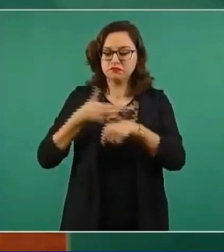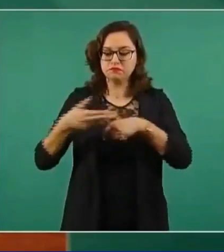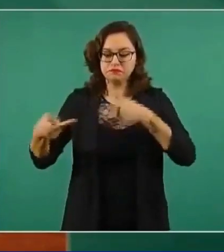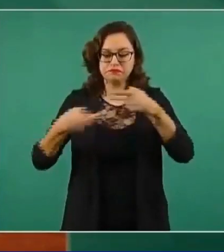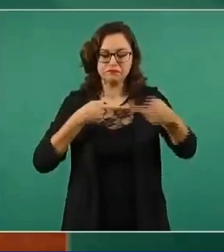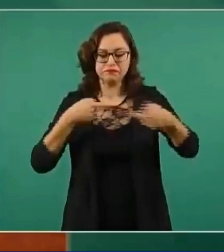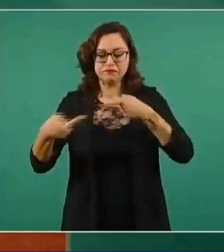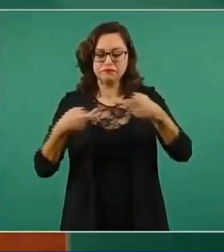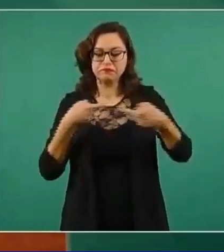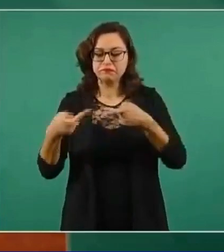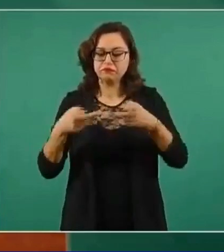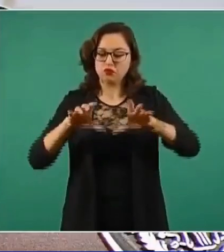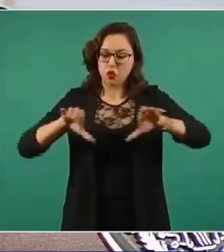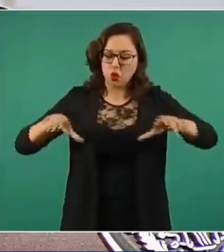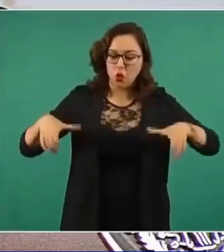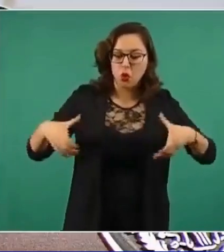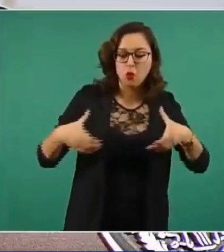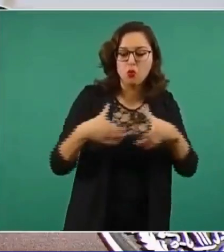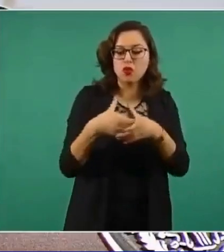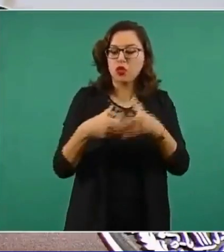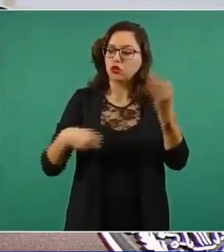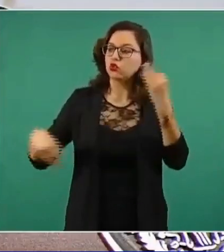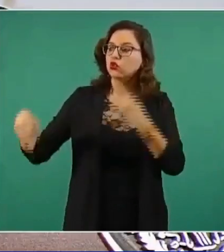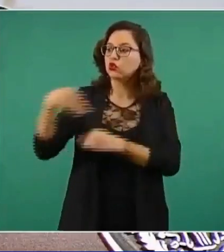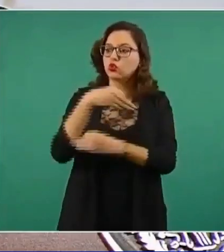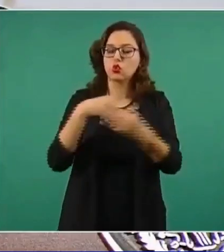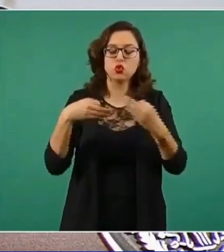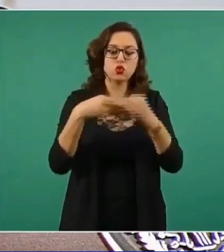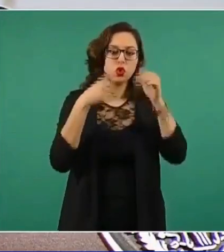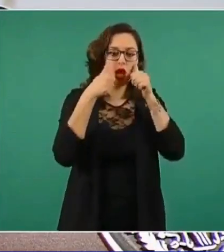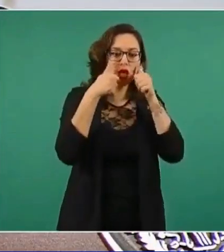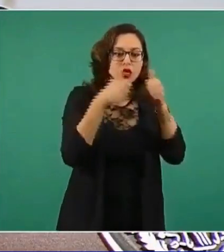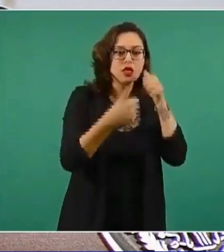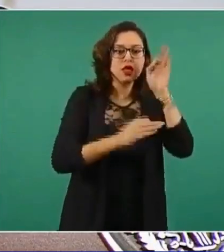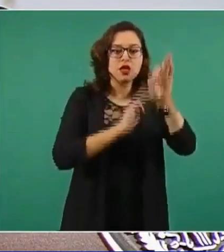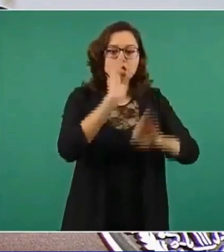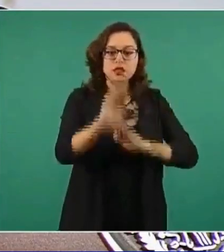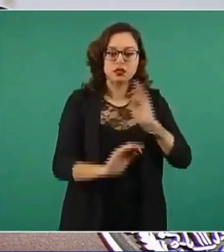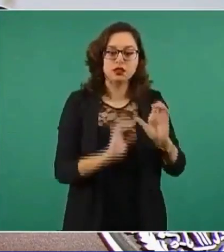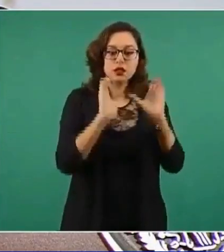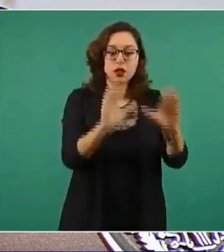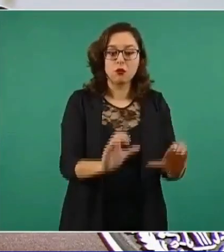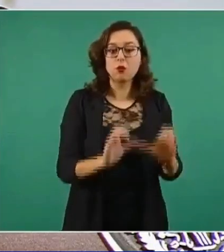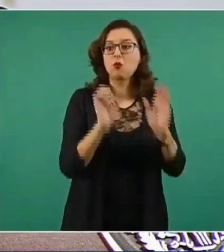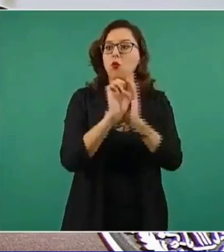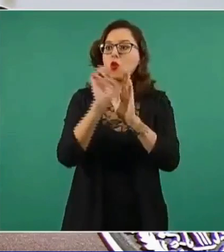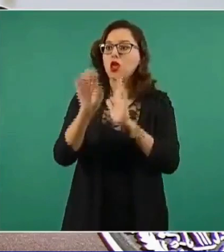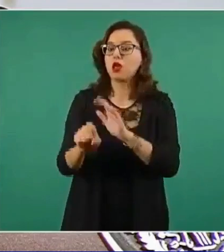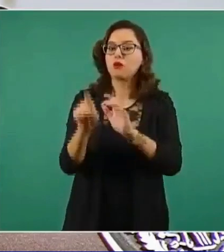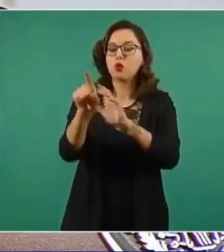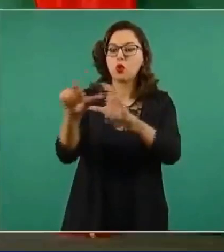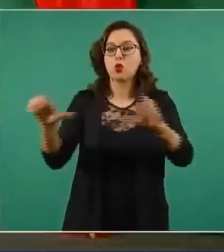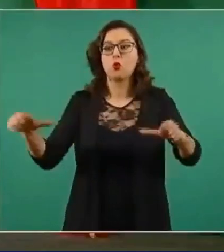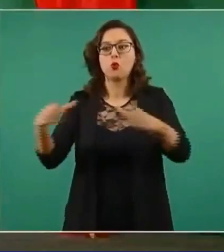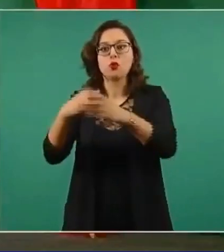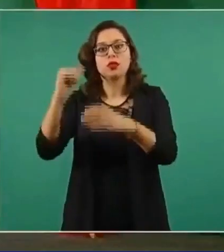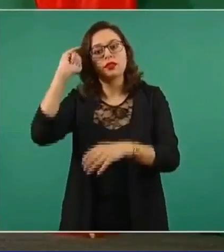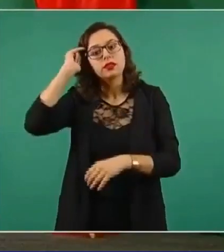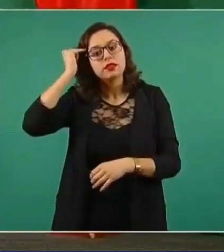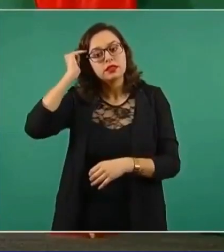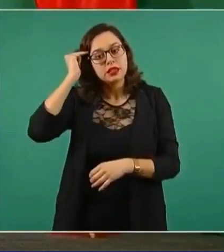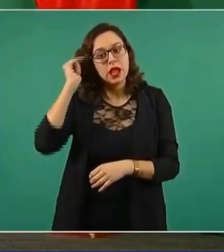lo hacen nuestros pueblos y comunidades indígenas. Tenemos mucho que aprender de estas prácticas